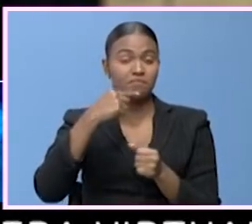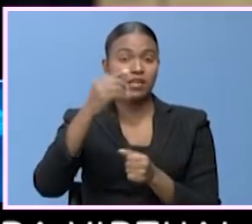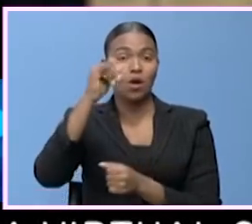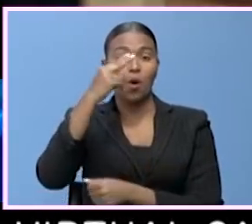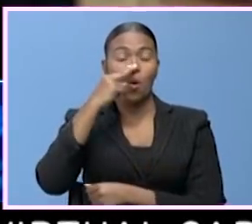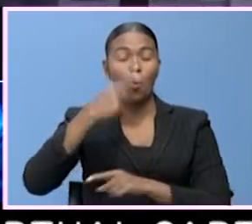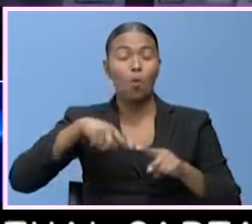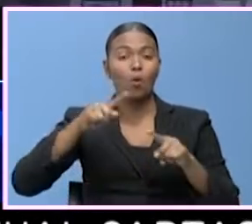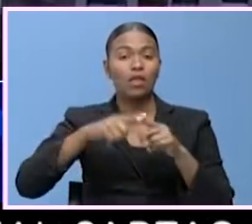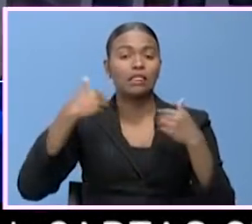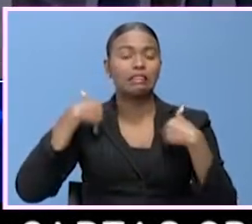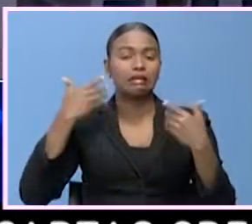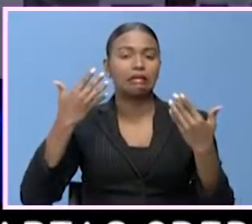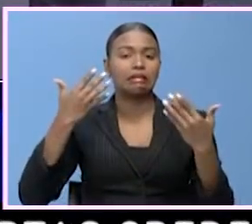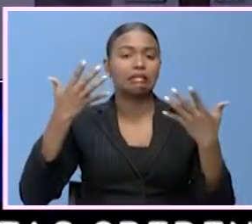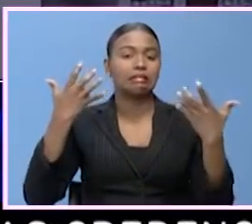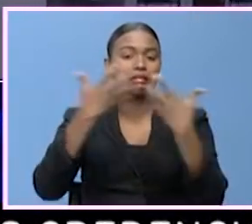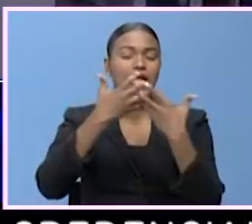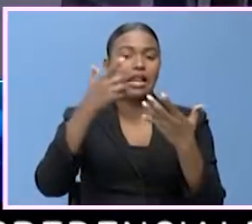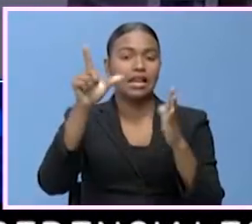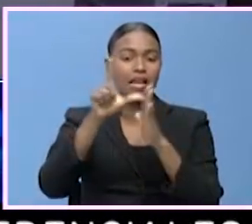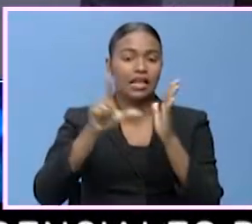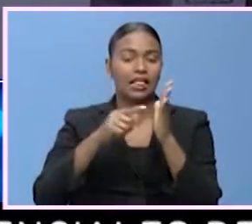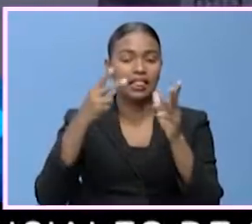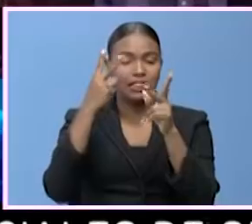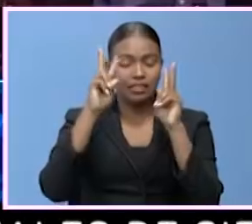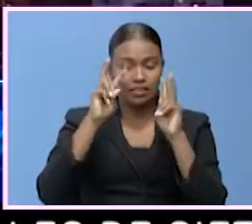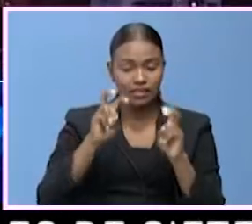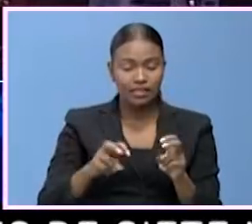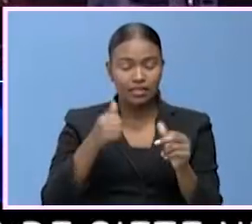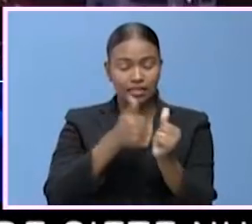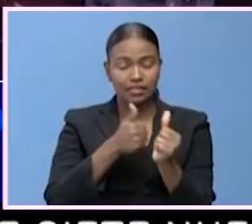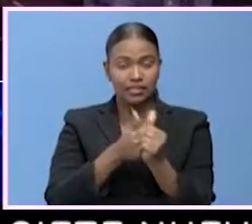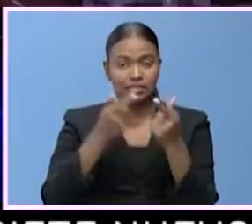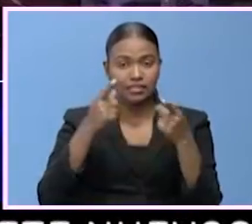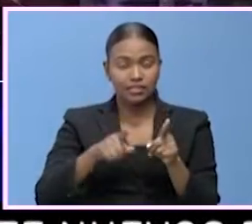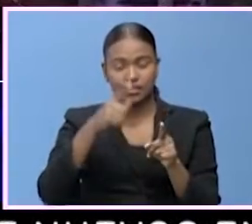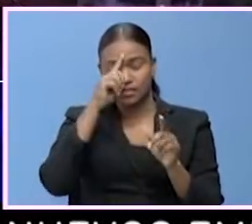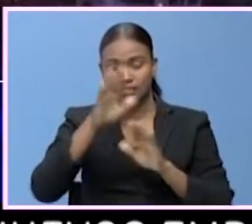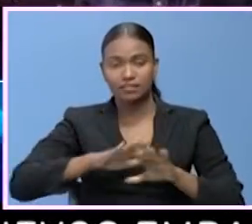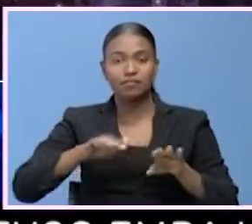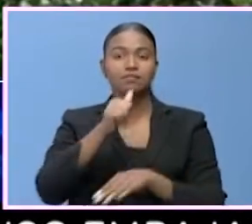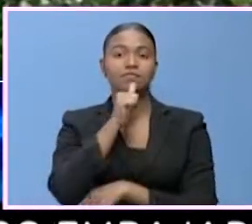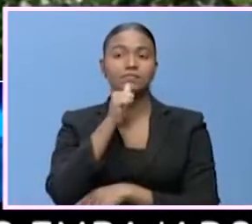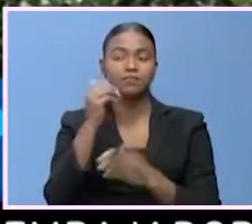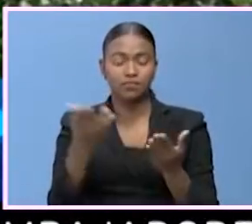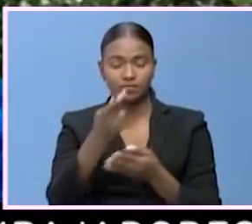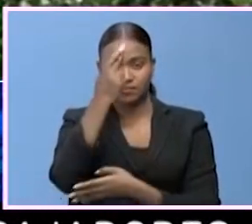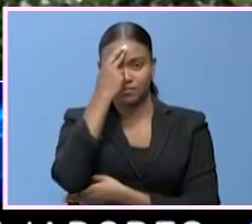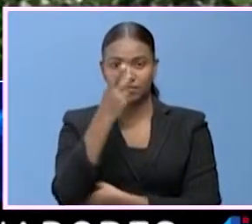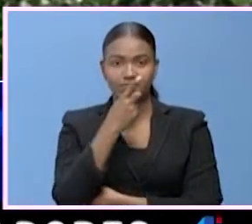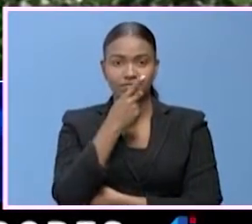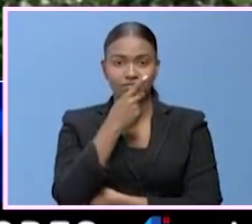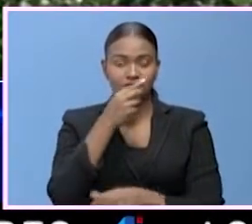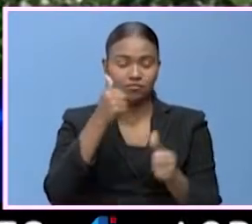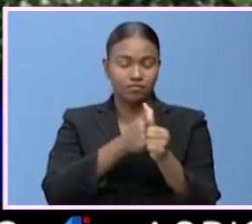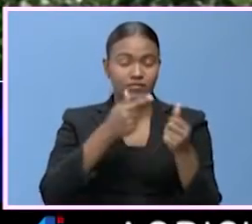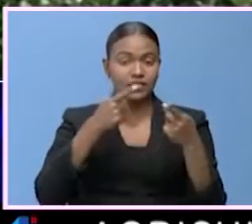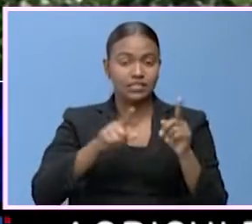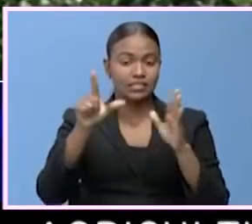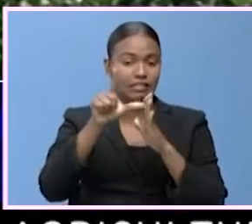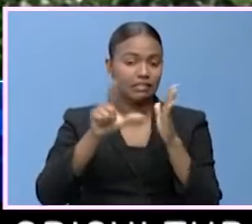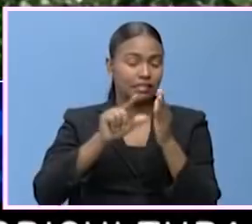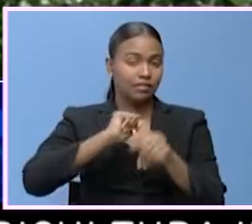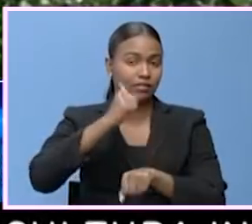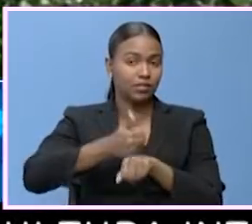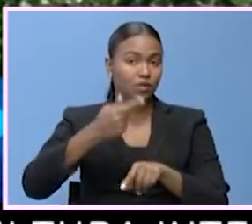junio cuando se cumple la resolución que establece la revisión del salario mínimo del sector privado del país, pero insiste en que la ley